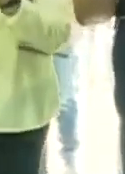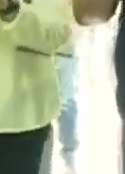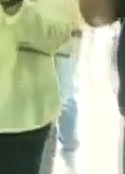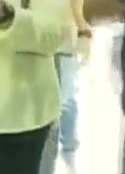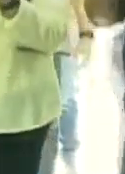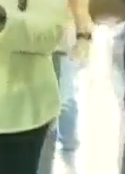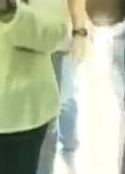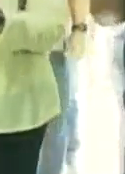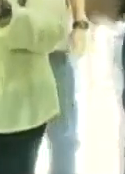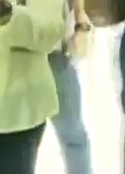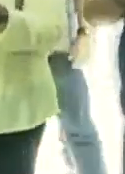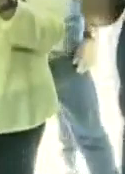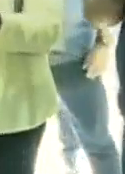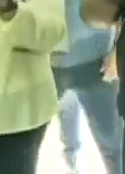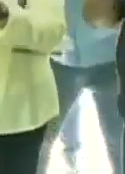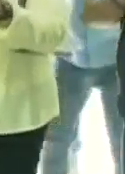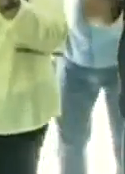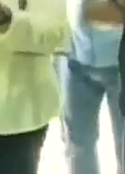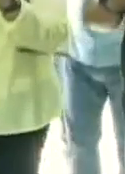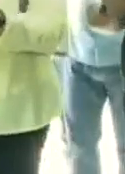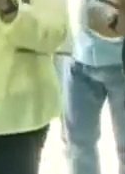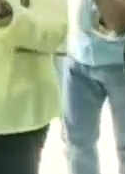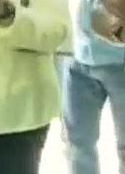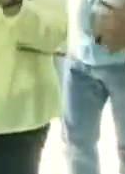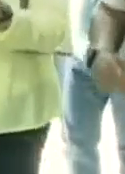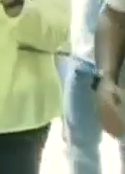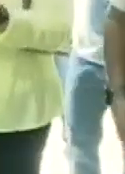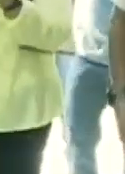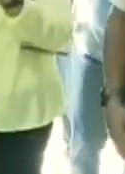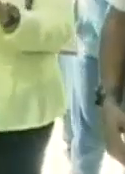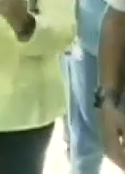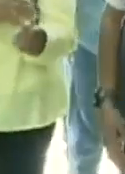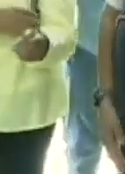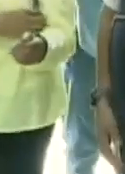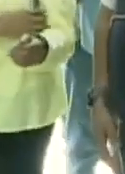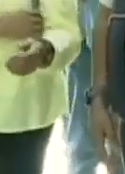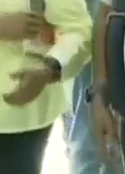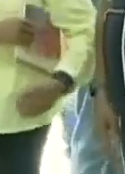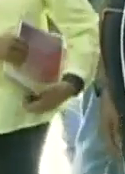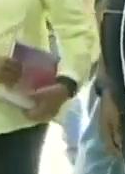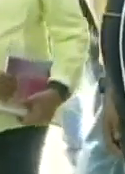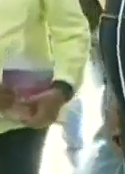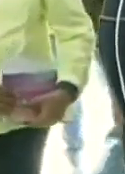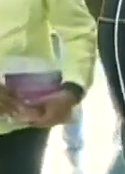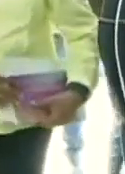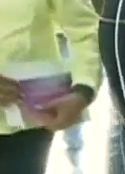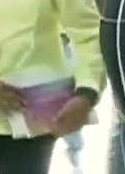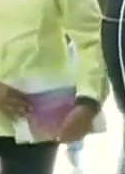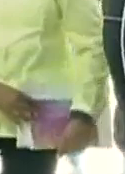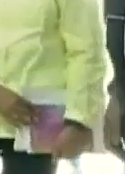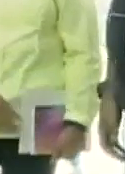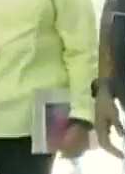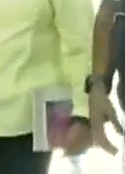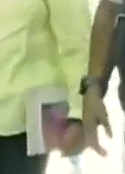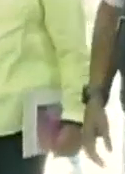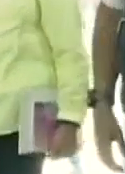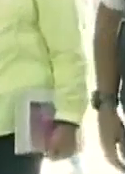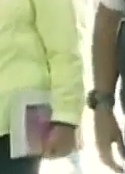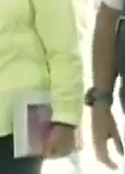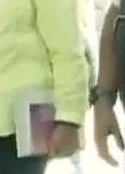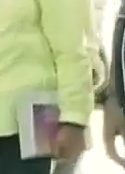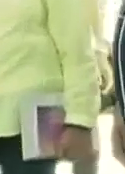Viernes. El viernes, pues. Aquí estamos. Viernes en La Guaira, con un